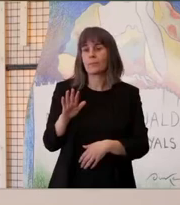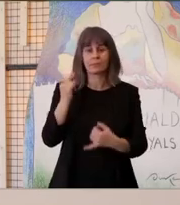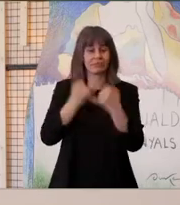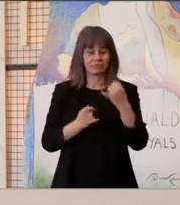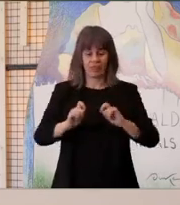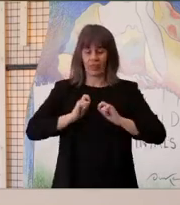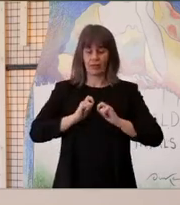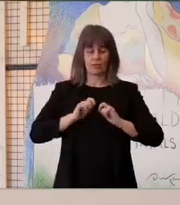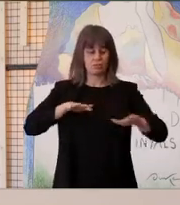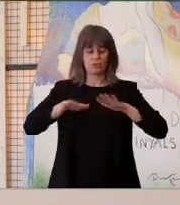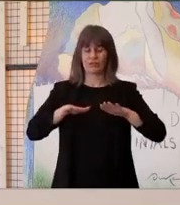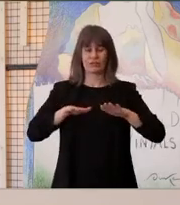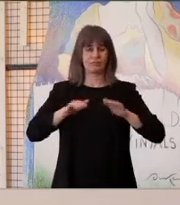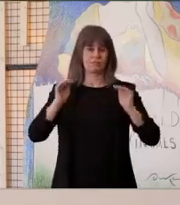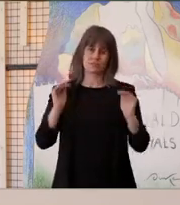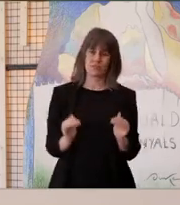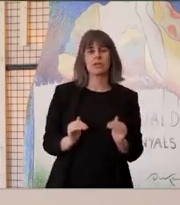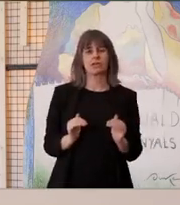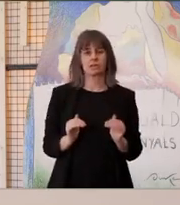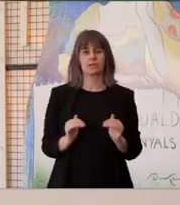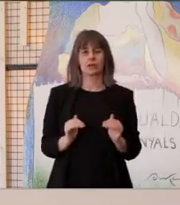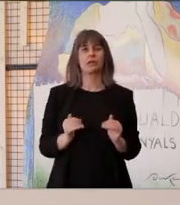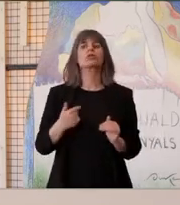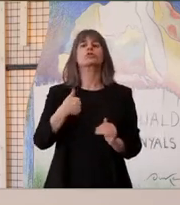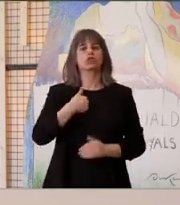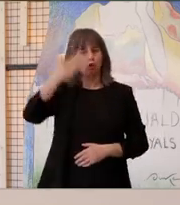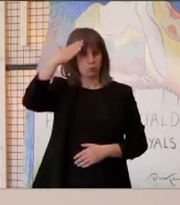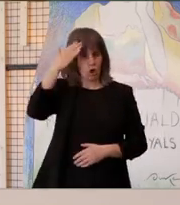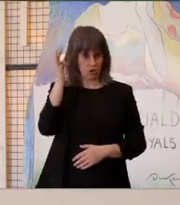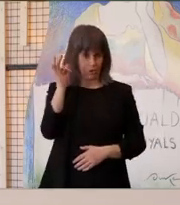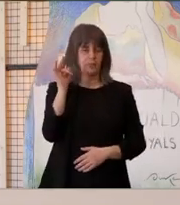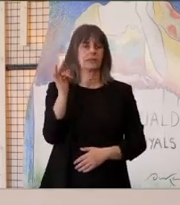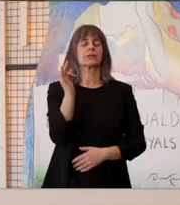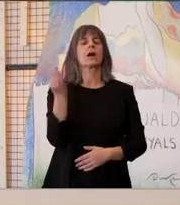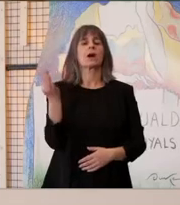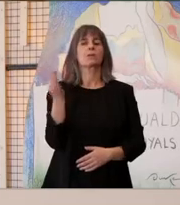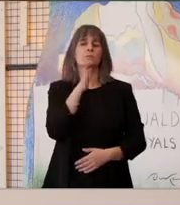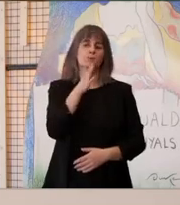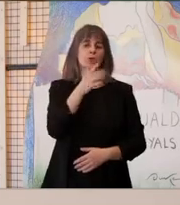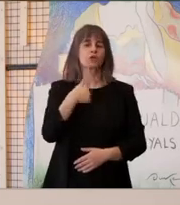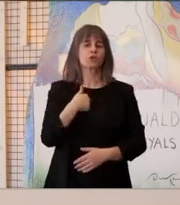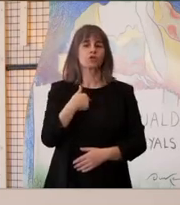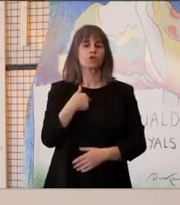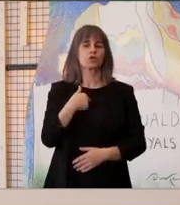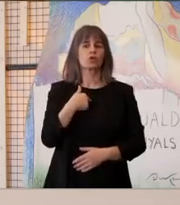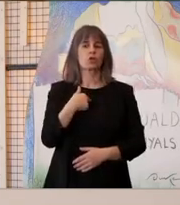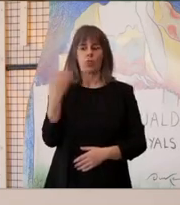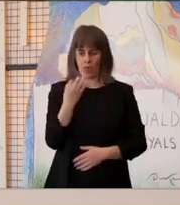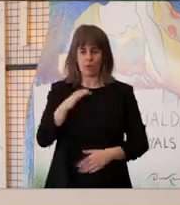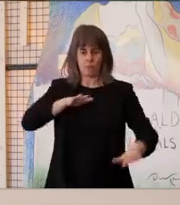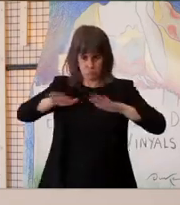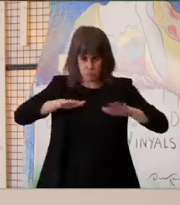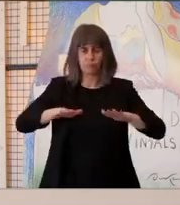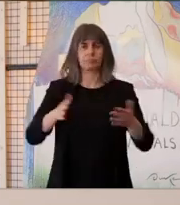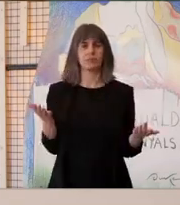moverte no Entonces yo soy optimista en el sentido de que me niego a que no nos sigamos moviendo las mujeres